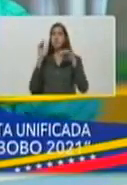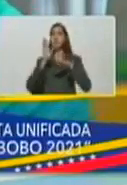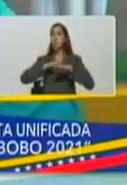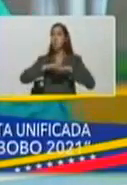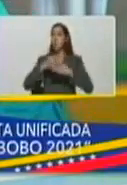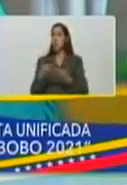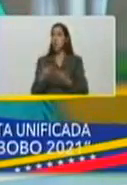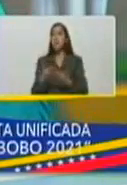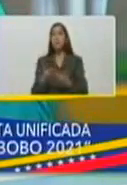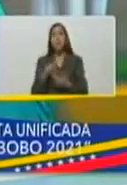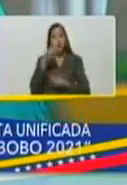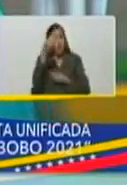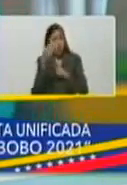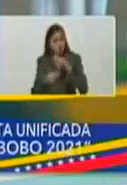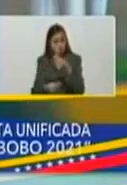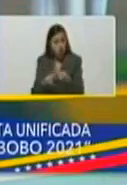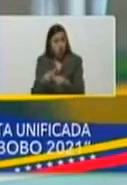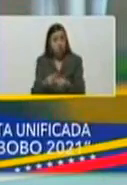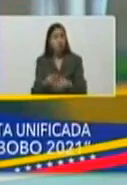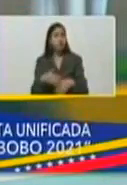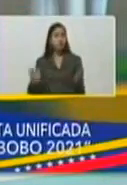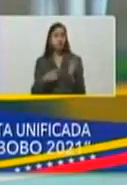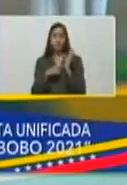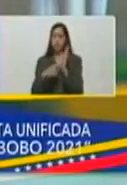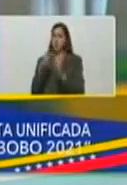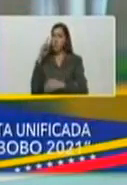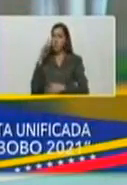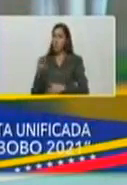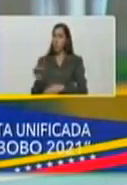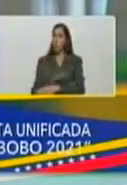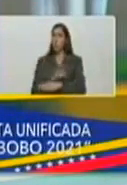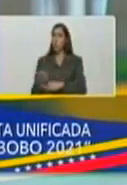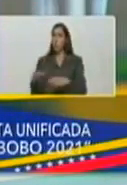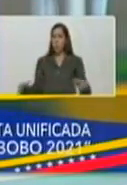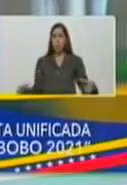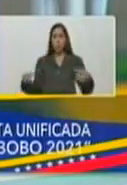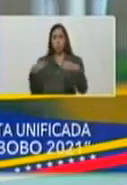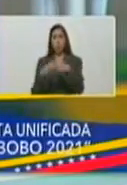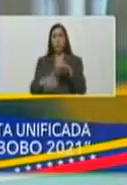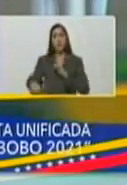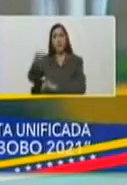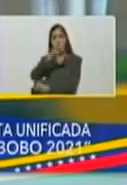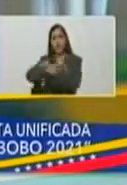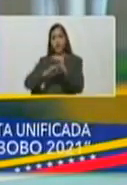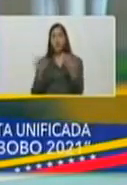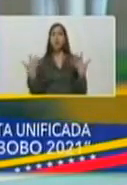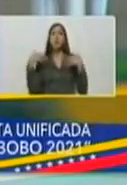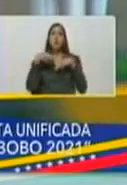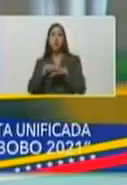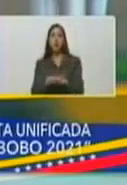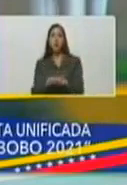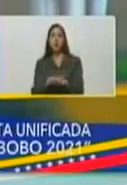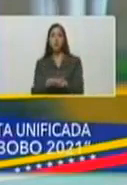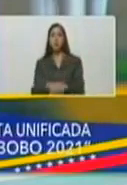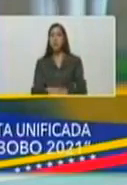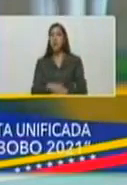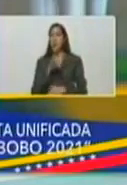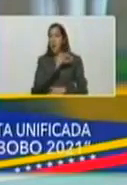a la práctica, vamos y vemos cómo funciona una REDI, una región de defensa integral, cómo funciona la